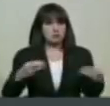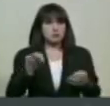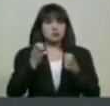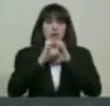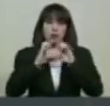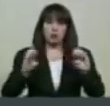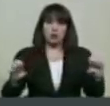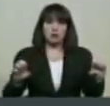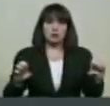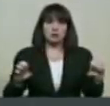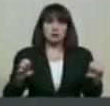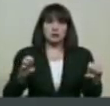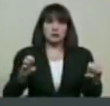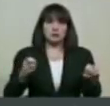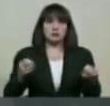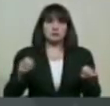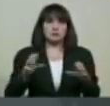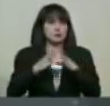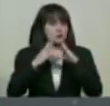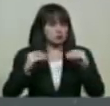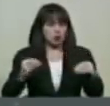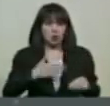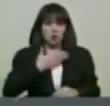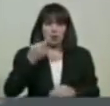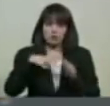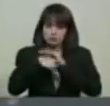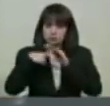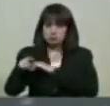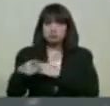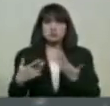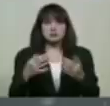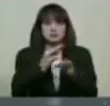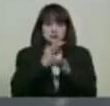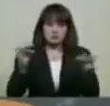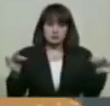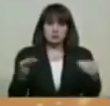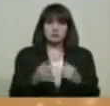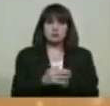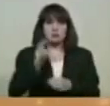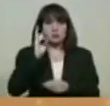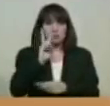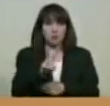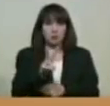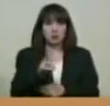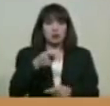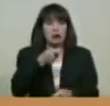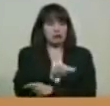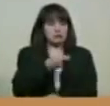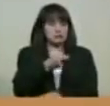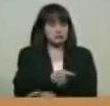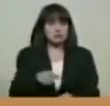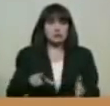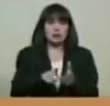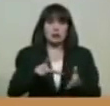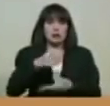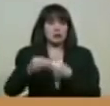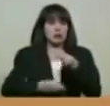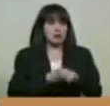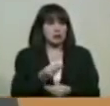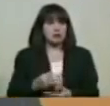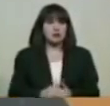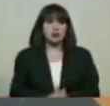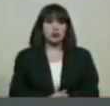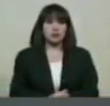educación de acceso universal y de calidad. Hemos visto todos los actos que se han venido realizando.